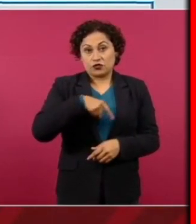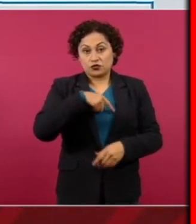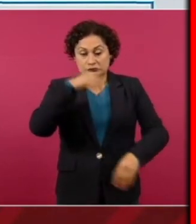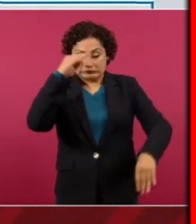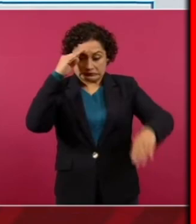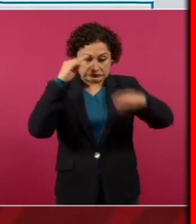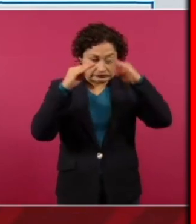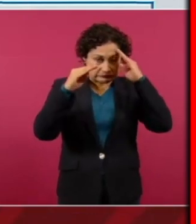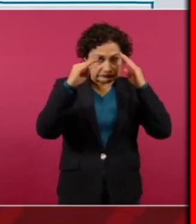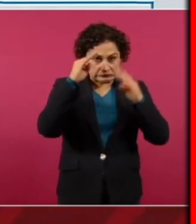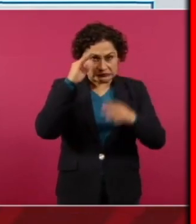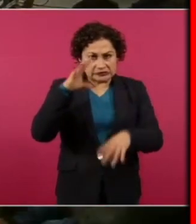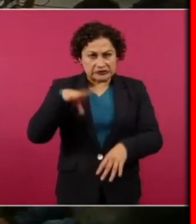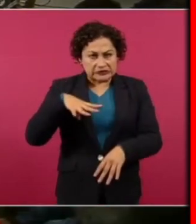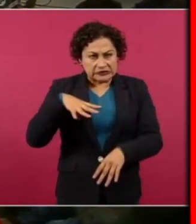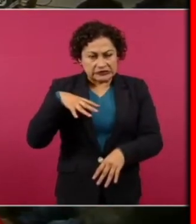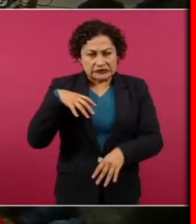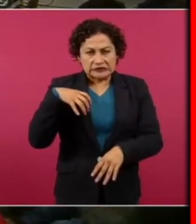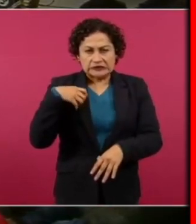por,